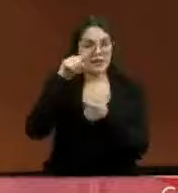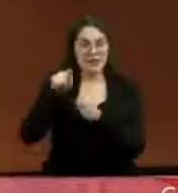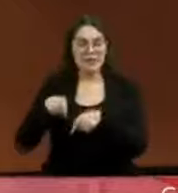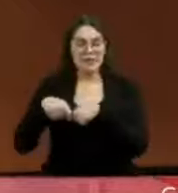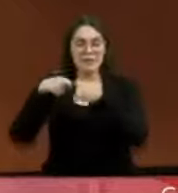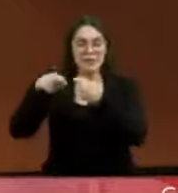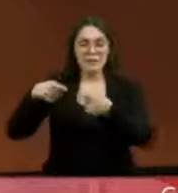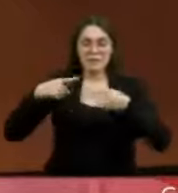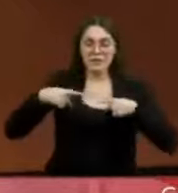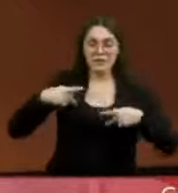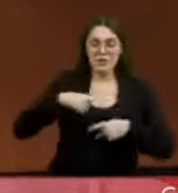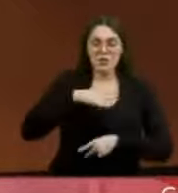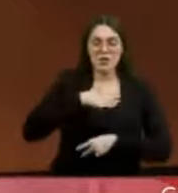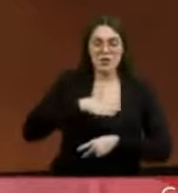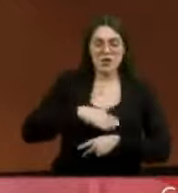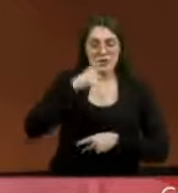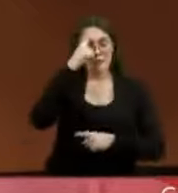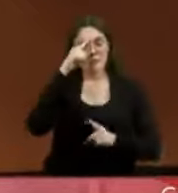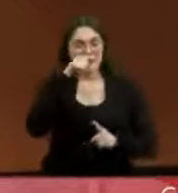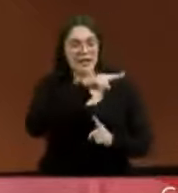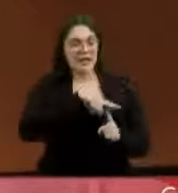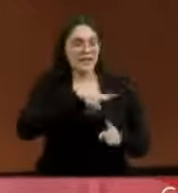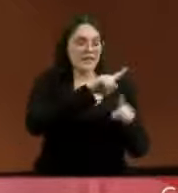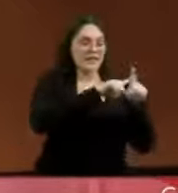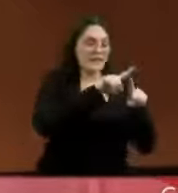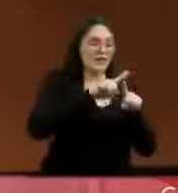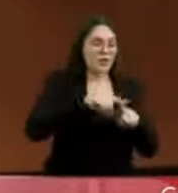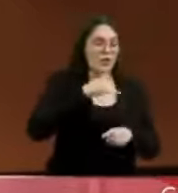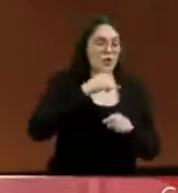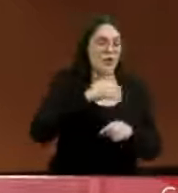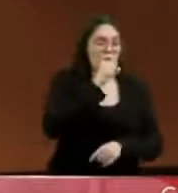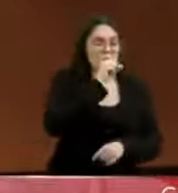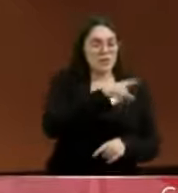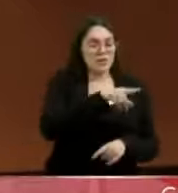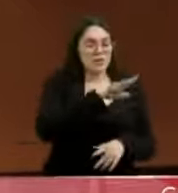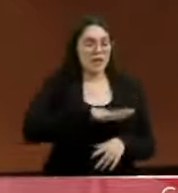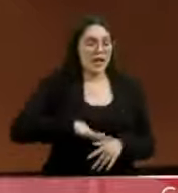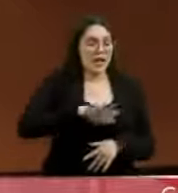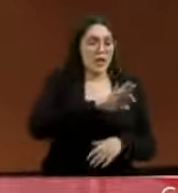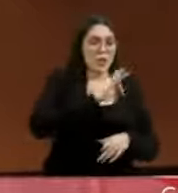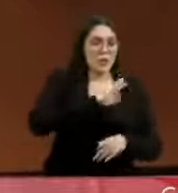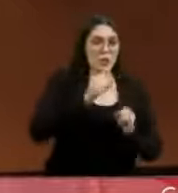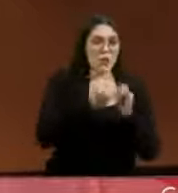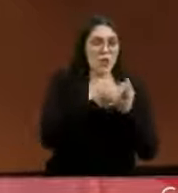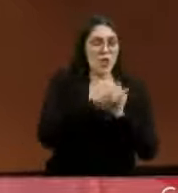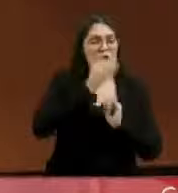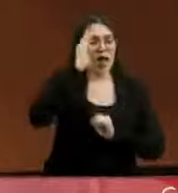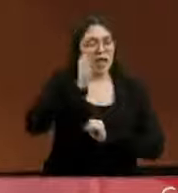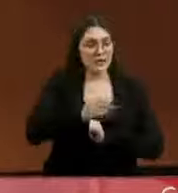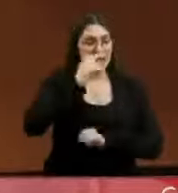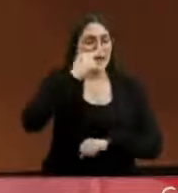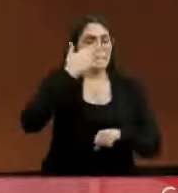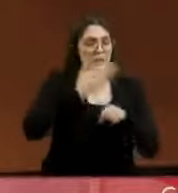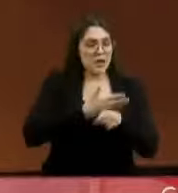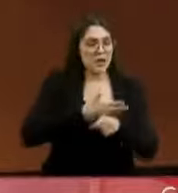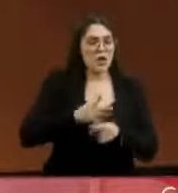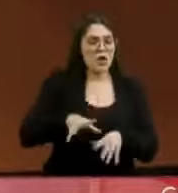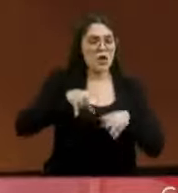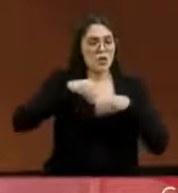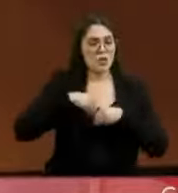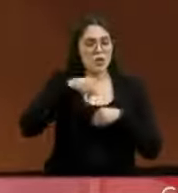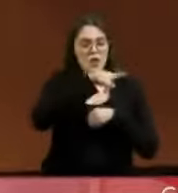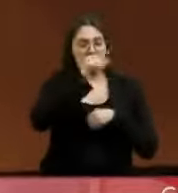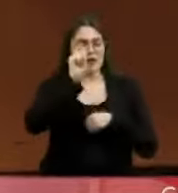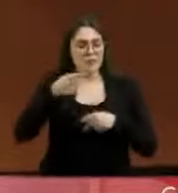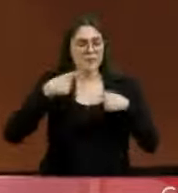al pueblo, para que las hijas y los hijos del pueblo puedan acceder a las responsabilidades como